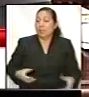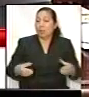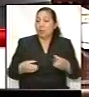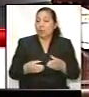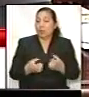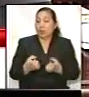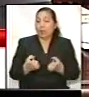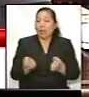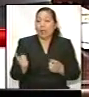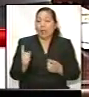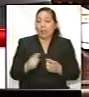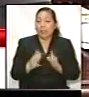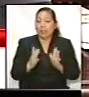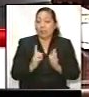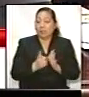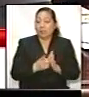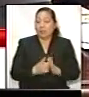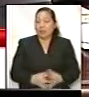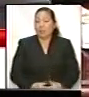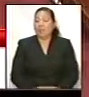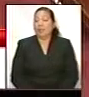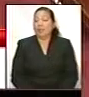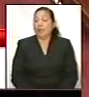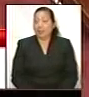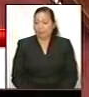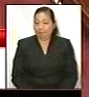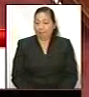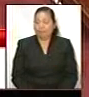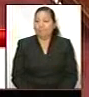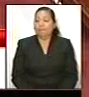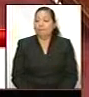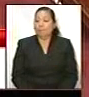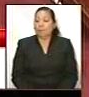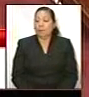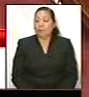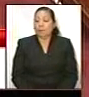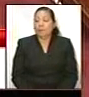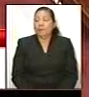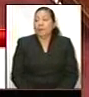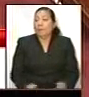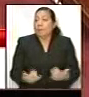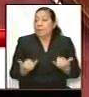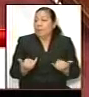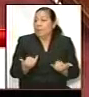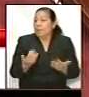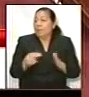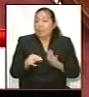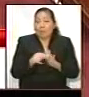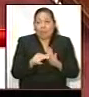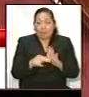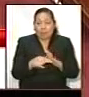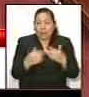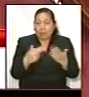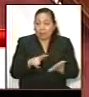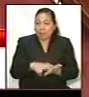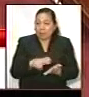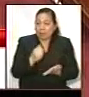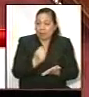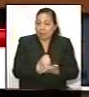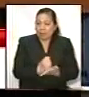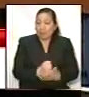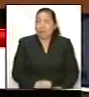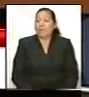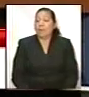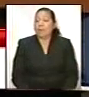de Economía, hasta por 10 minutos. Gracias, señora presidenta. Esta norma ya la habíamos aprobado en primera